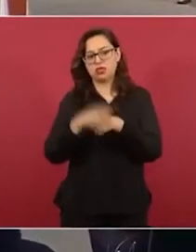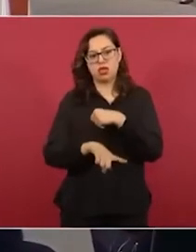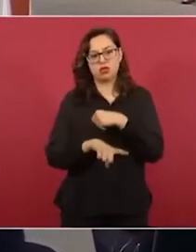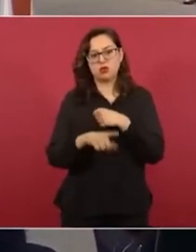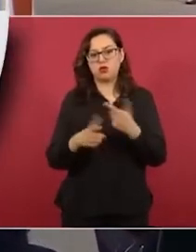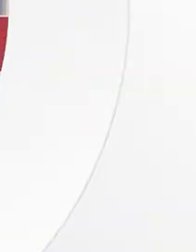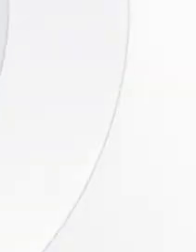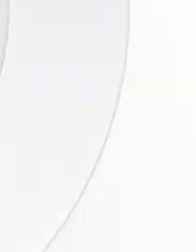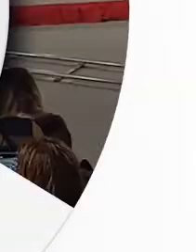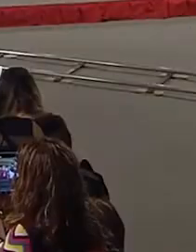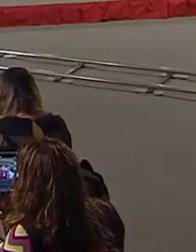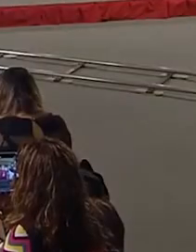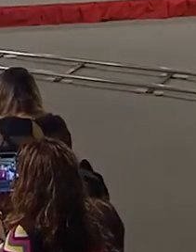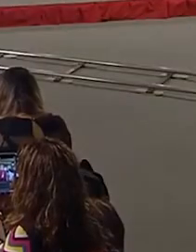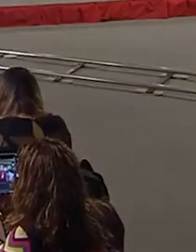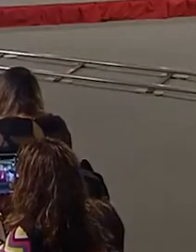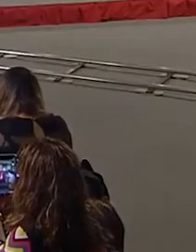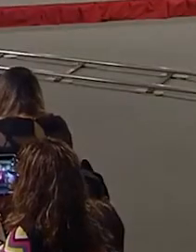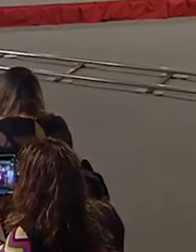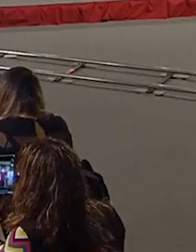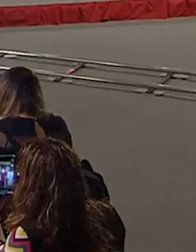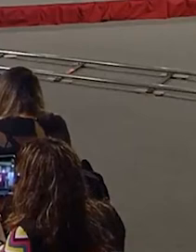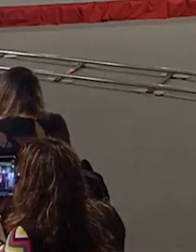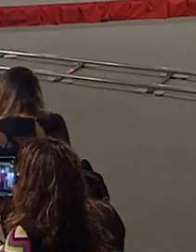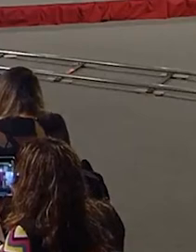mundial. Nuestras